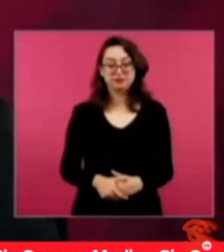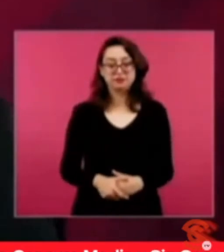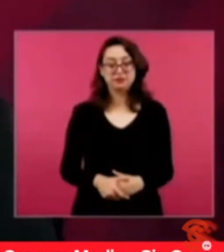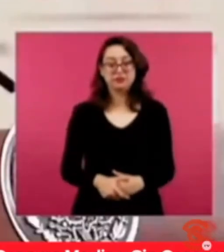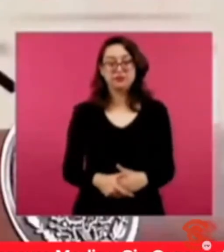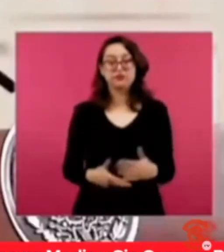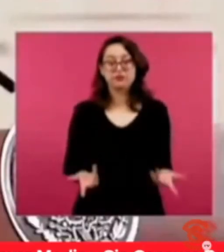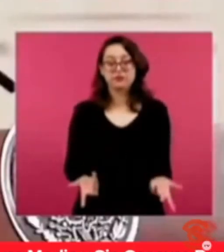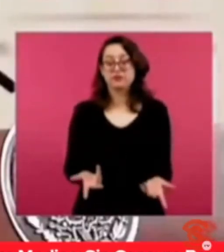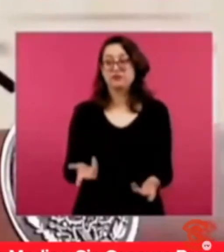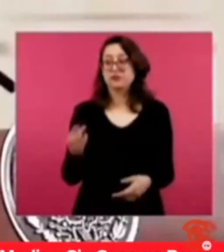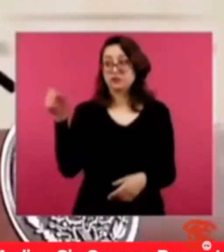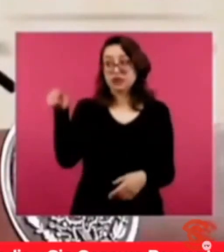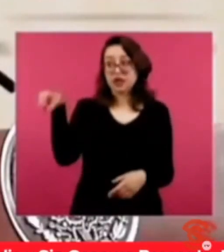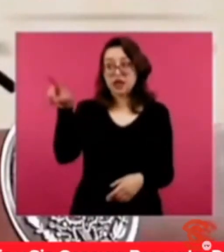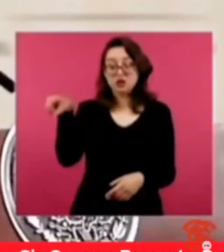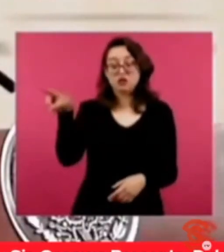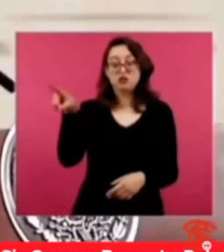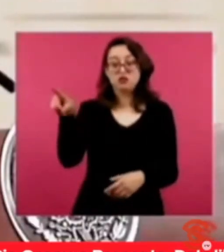alterado